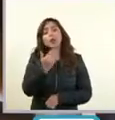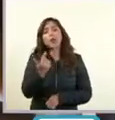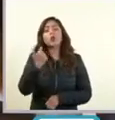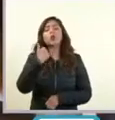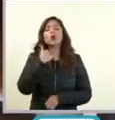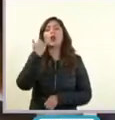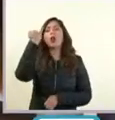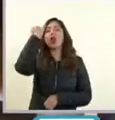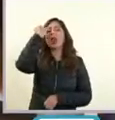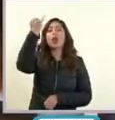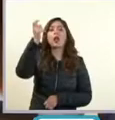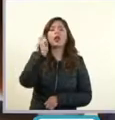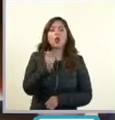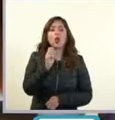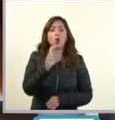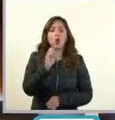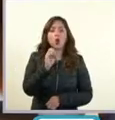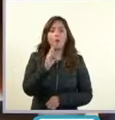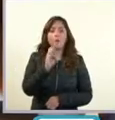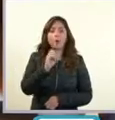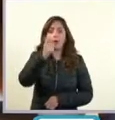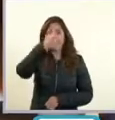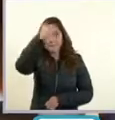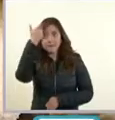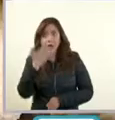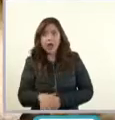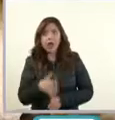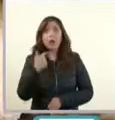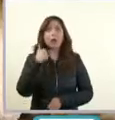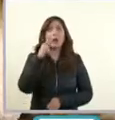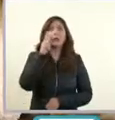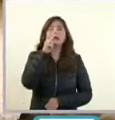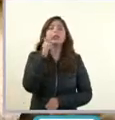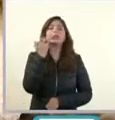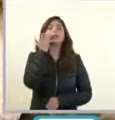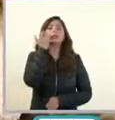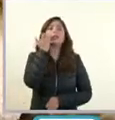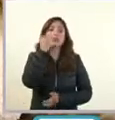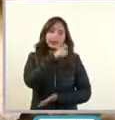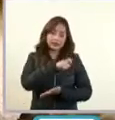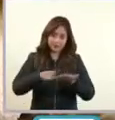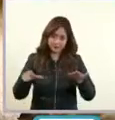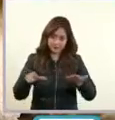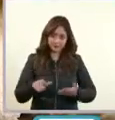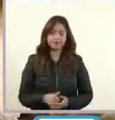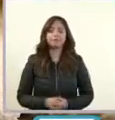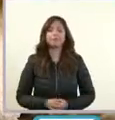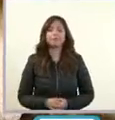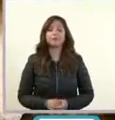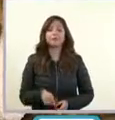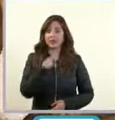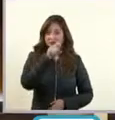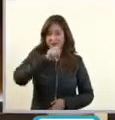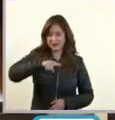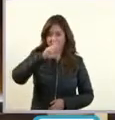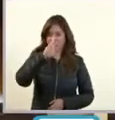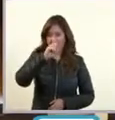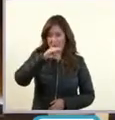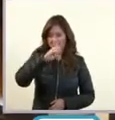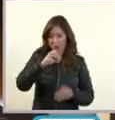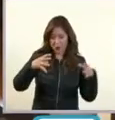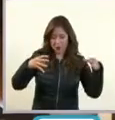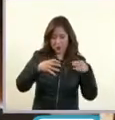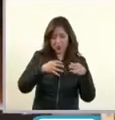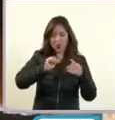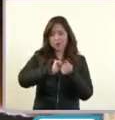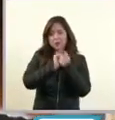finta de el combo, que pues es tan barato y antoja comprarse? Fíjate que en relación a lo que dices de los combos, si nosotros somos